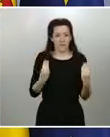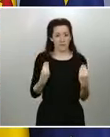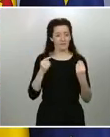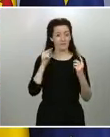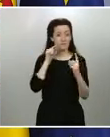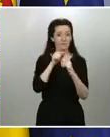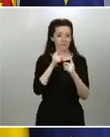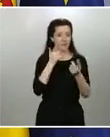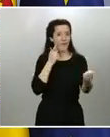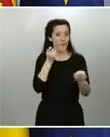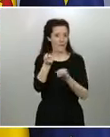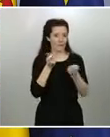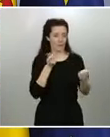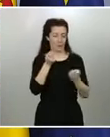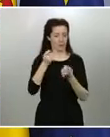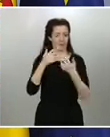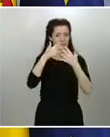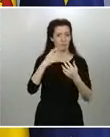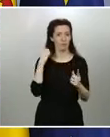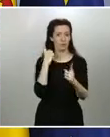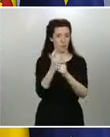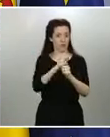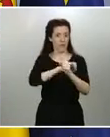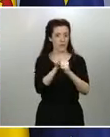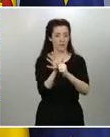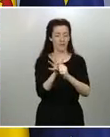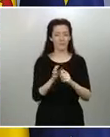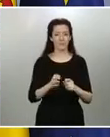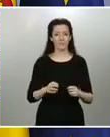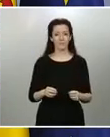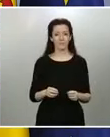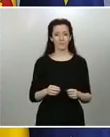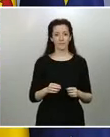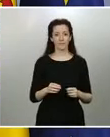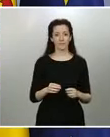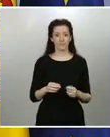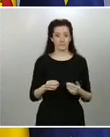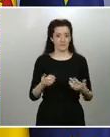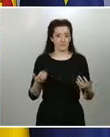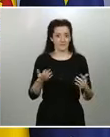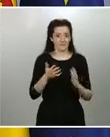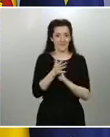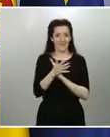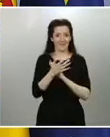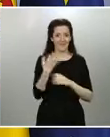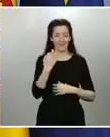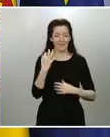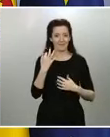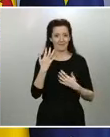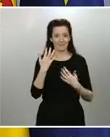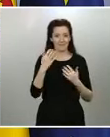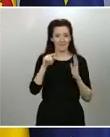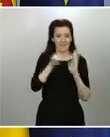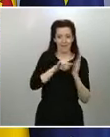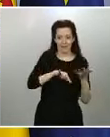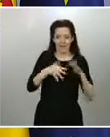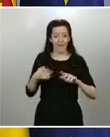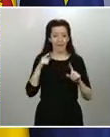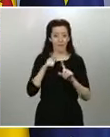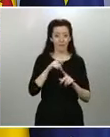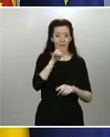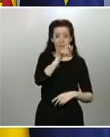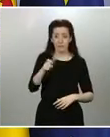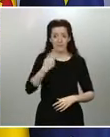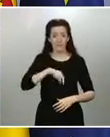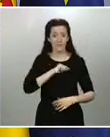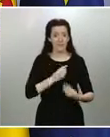19 es decir para ser eficaces en la protección de la vida de los españoles quiero recordar